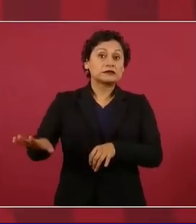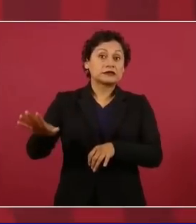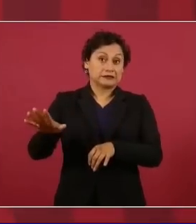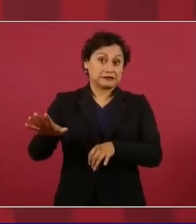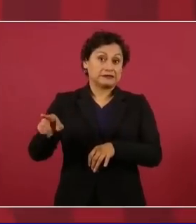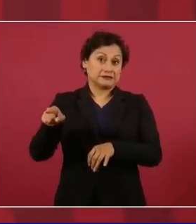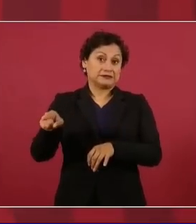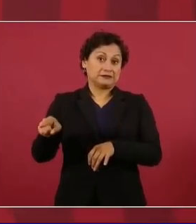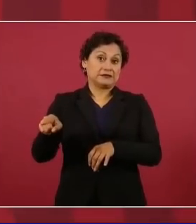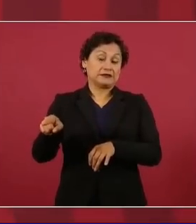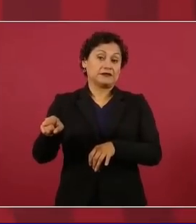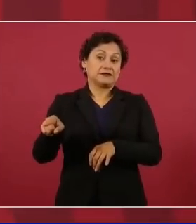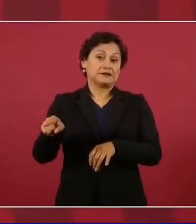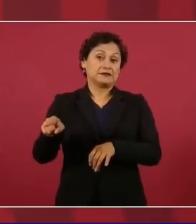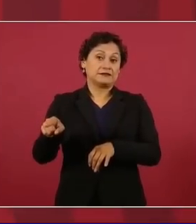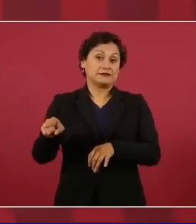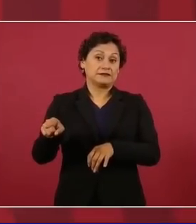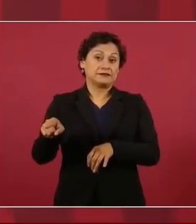porque